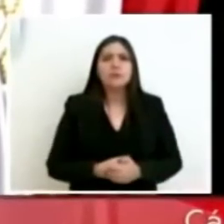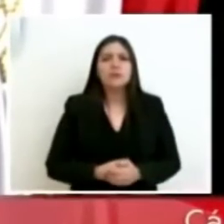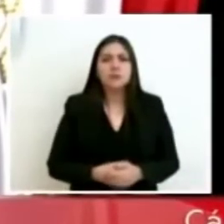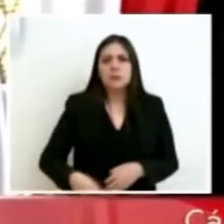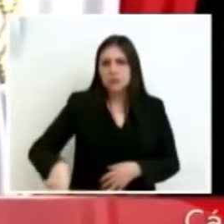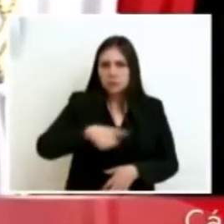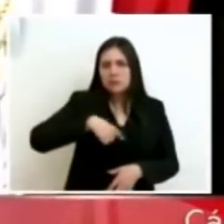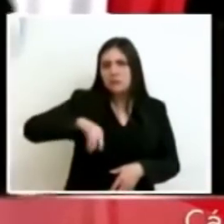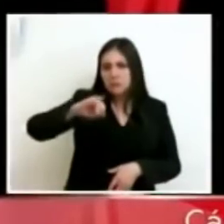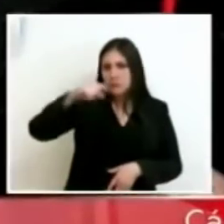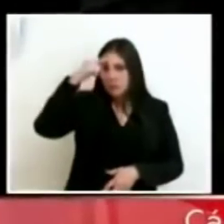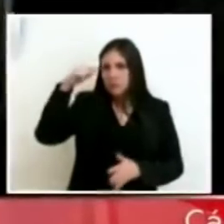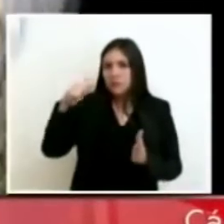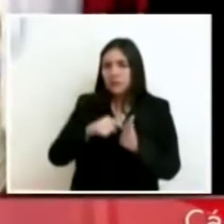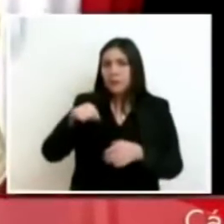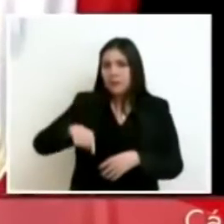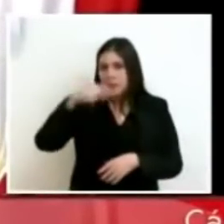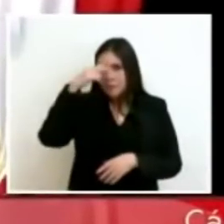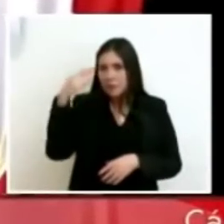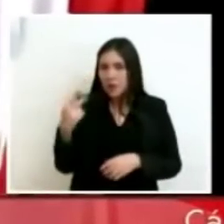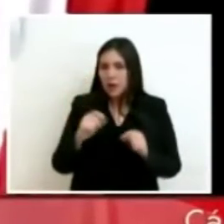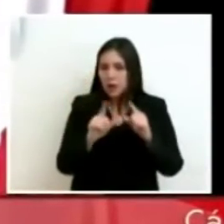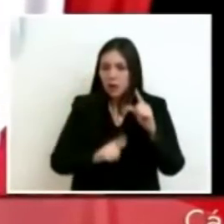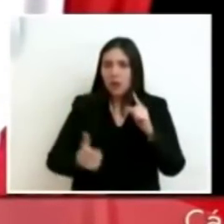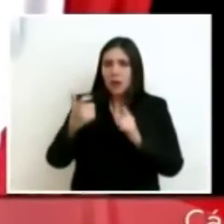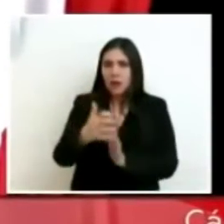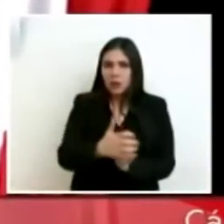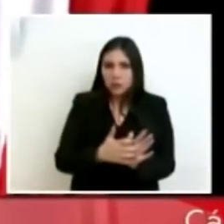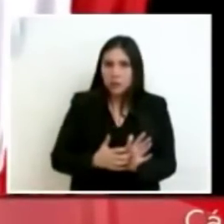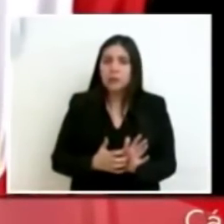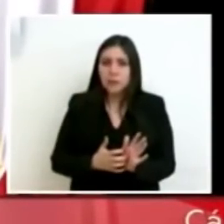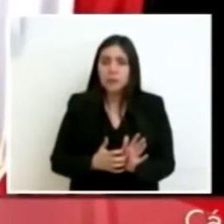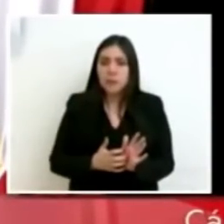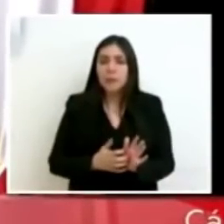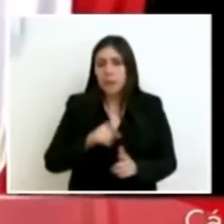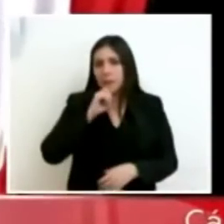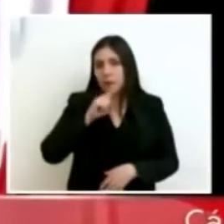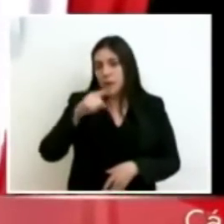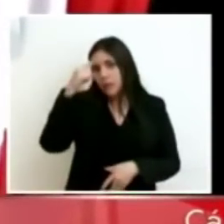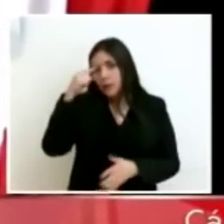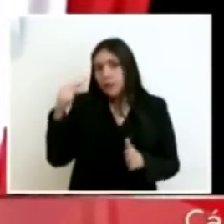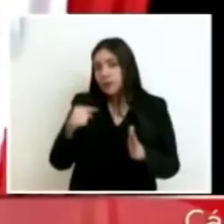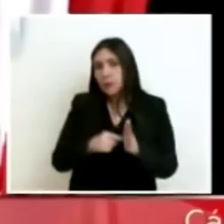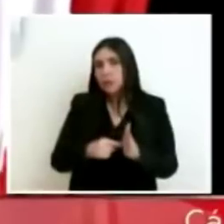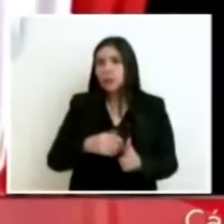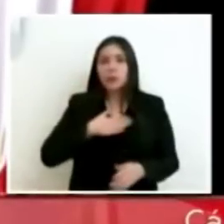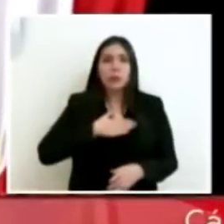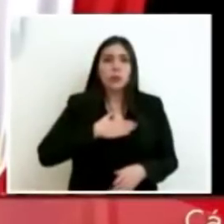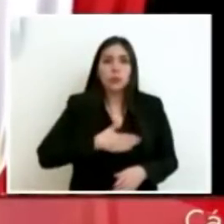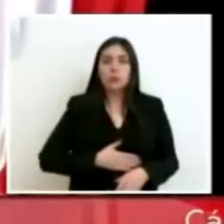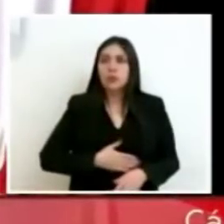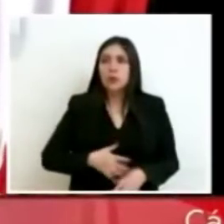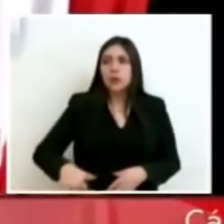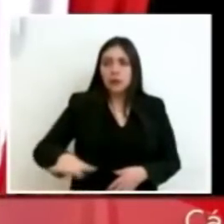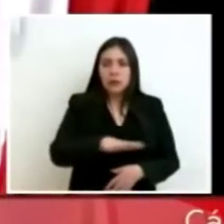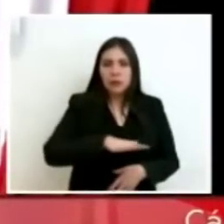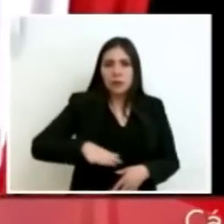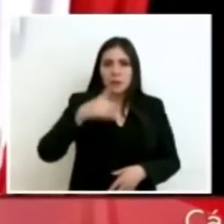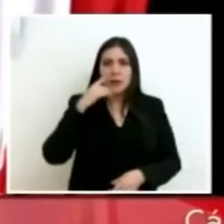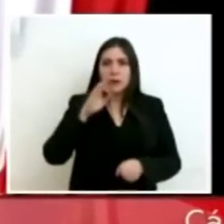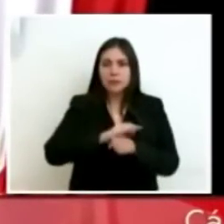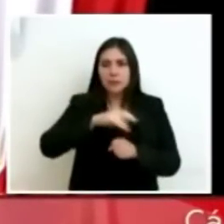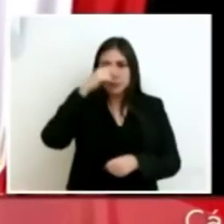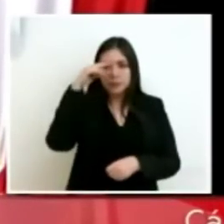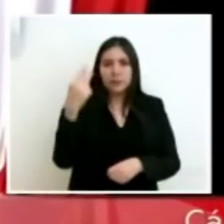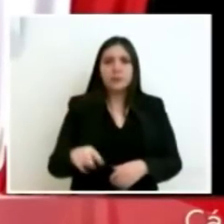en la austeridad republicana y en la prosperidad compartida, pero sobre todo creemos en una justicia del pueblo y para el